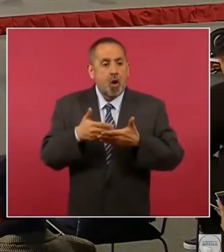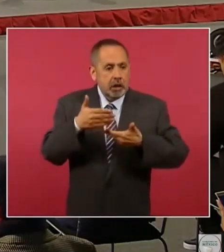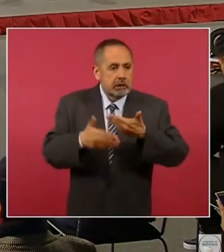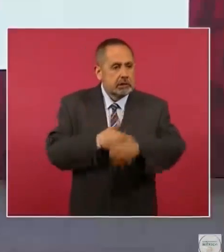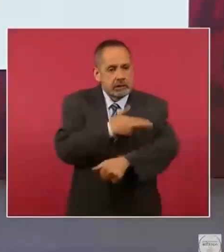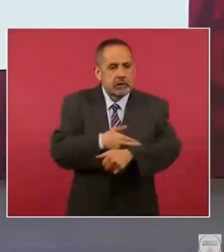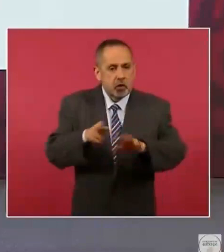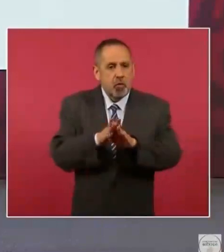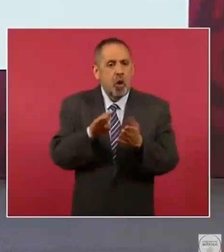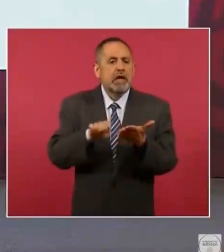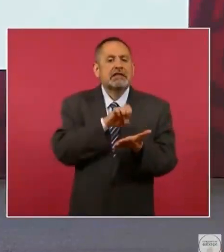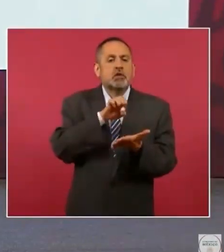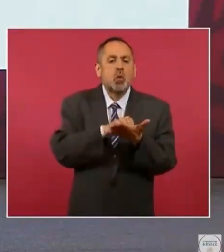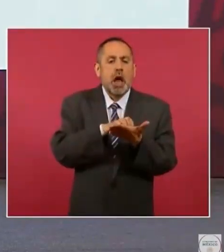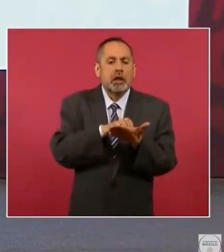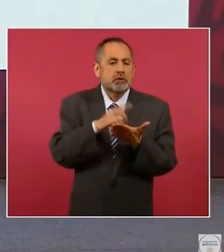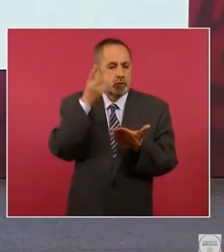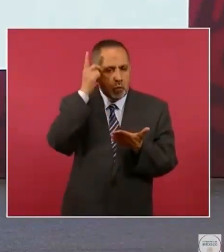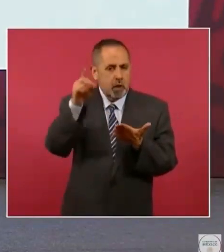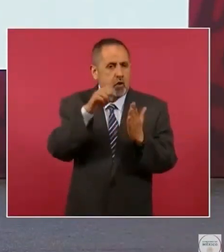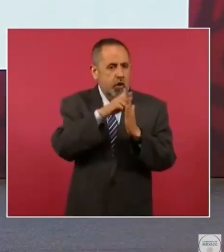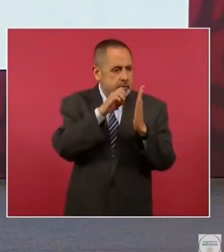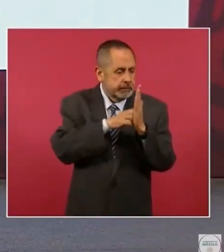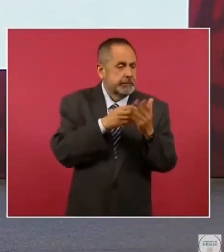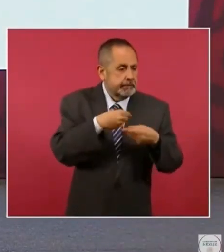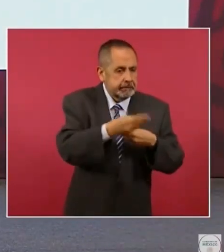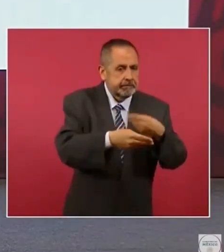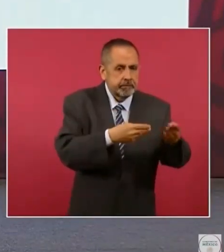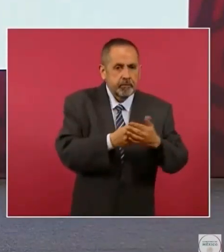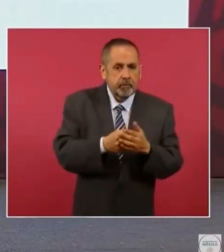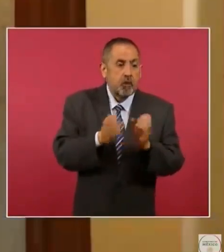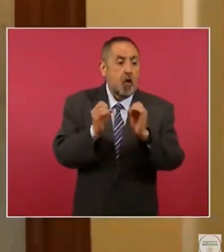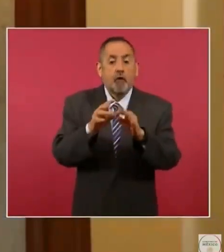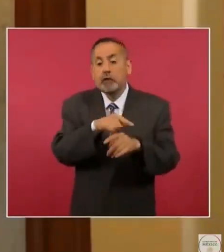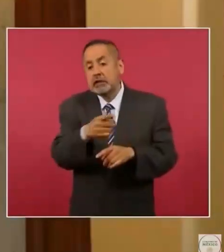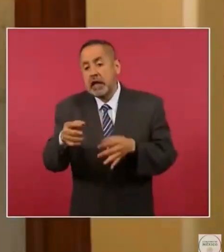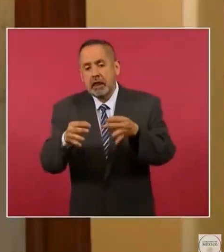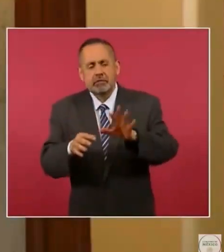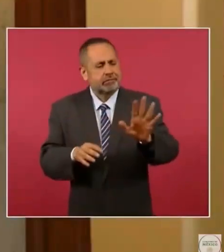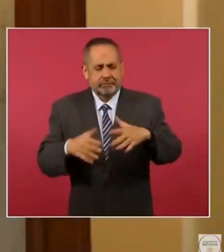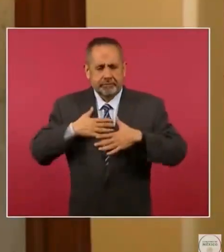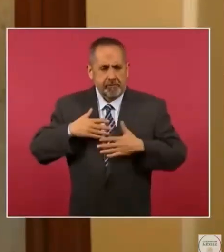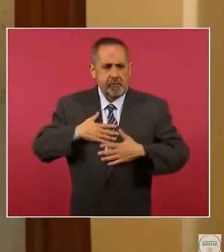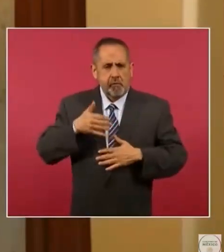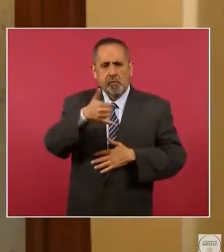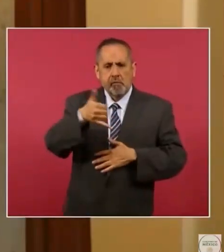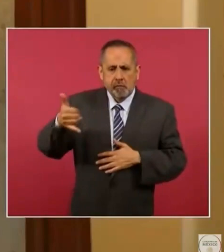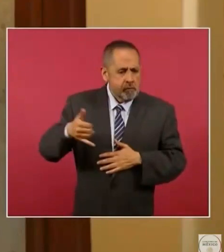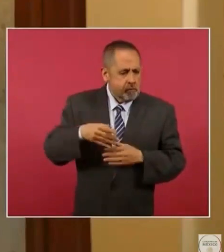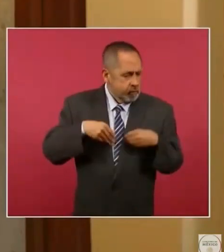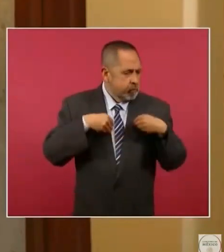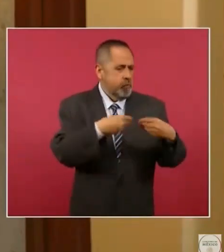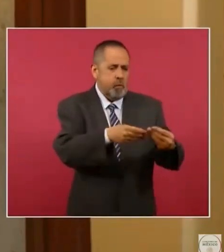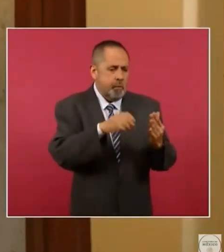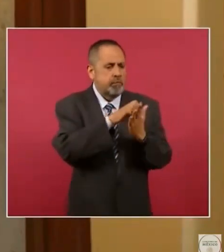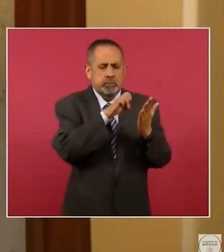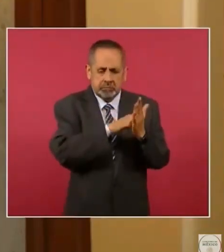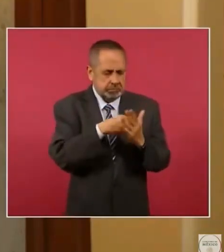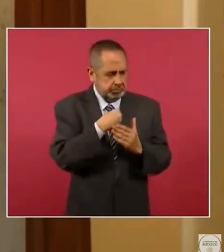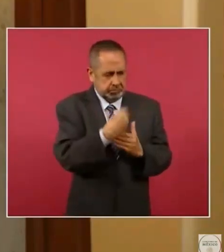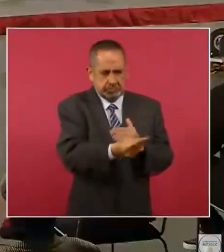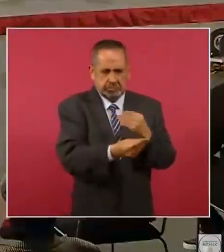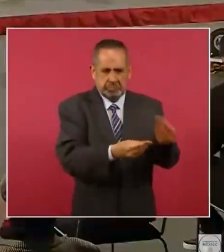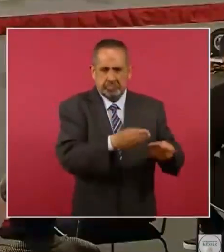saneamiento y escrituración directa. Ya no se requiere de un despacho jurídico, sino el Infonavit está saneando y escriturando la vivienda para que